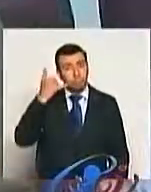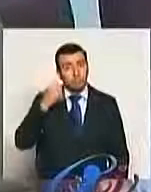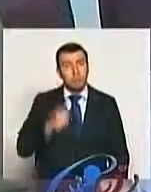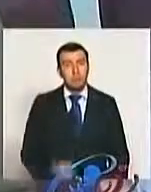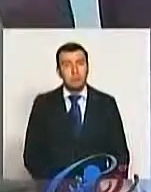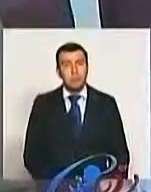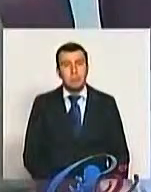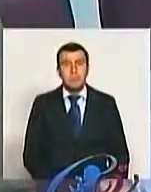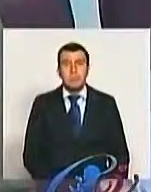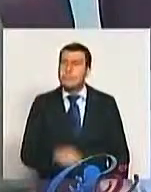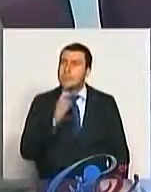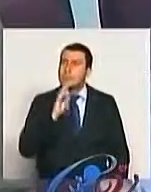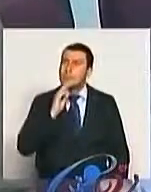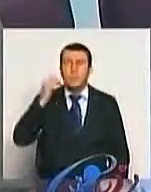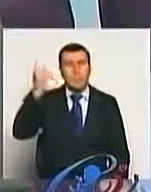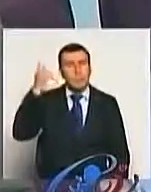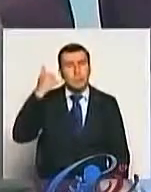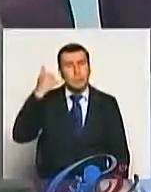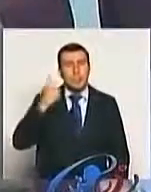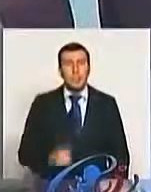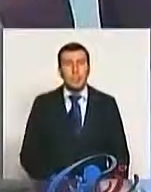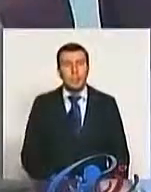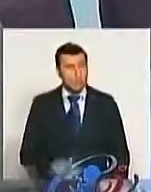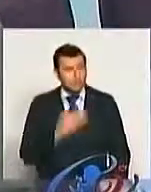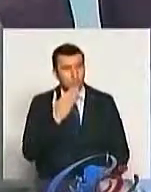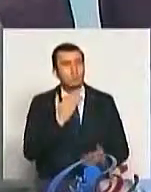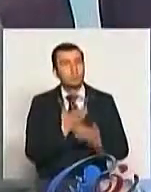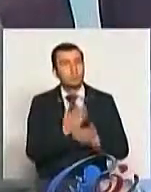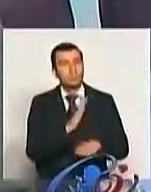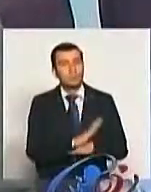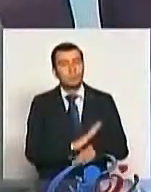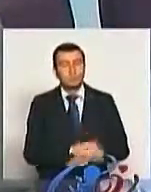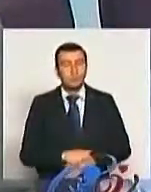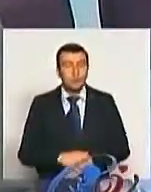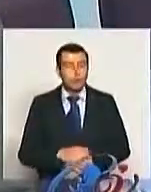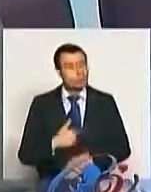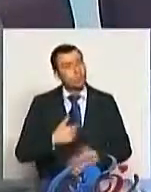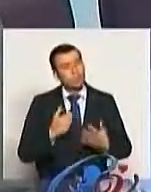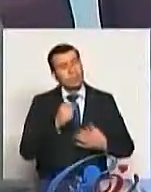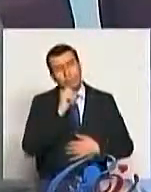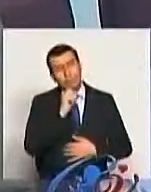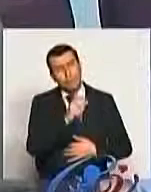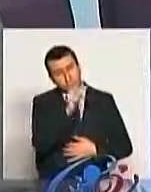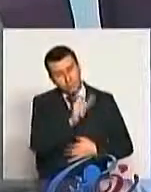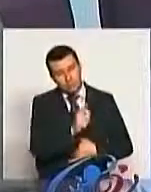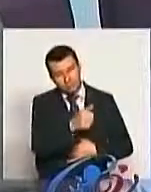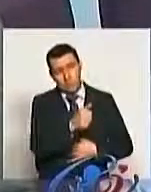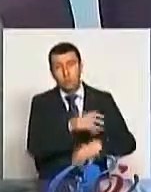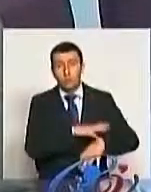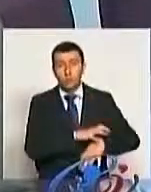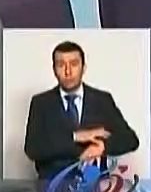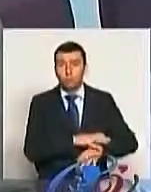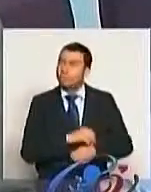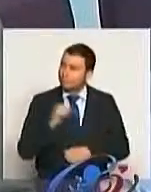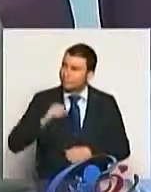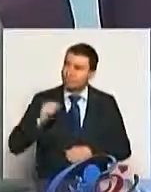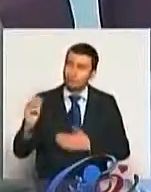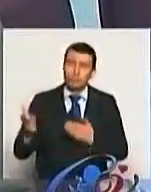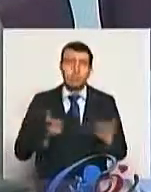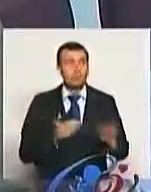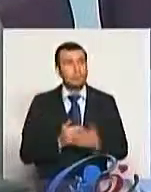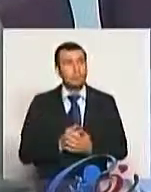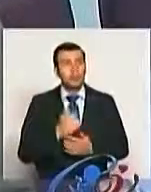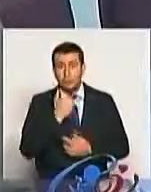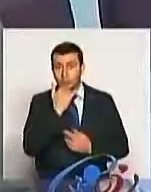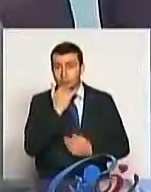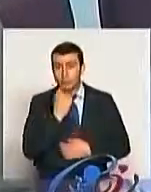En la línea, por favor. Sí, buenas tardes. Buenas tardes. Para hacerle una preguntita al doctor. Sí, adelante. Bueno, vea, resulta